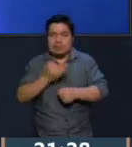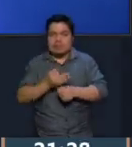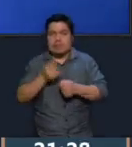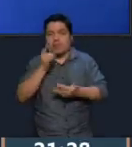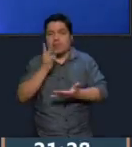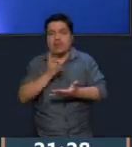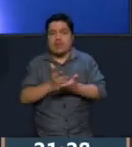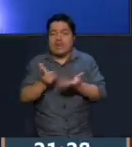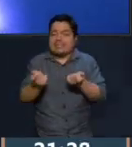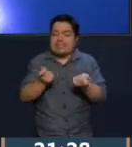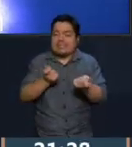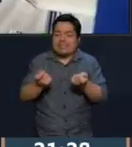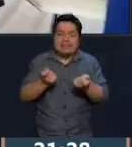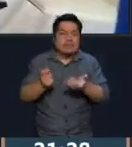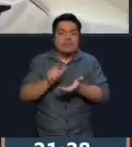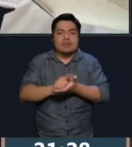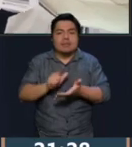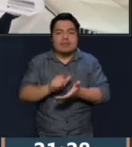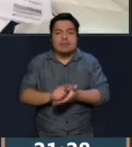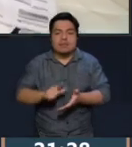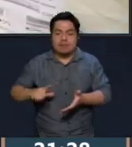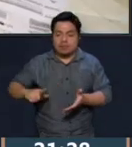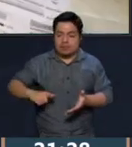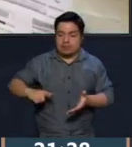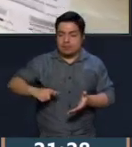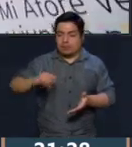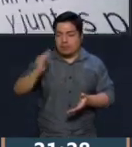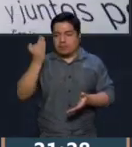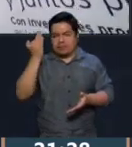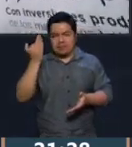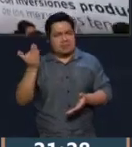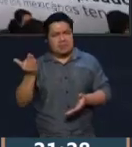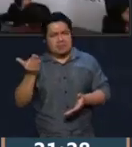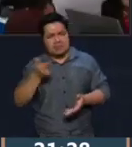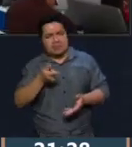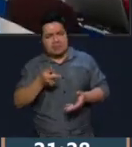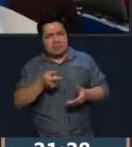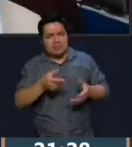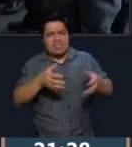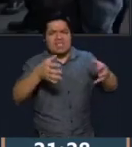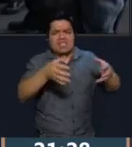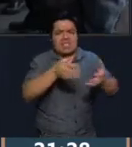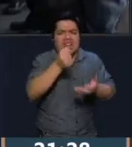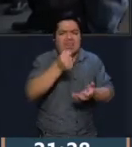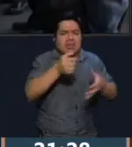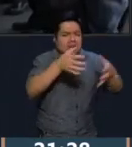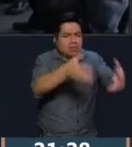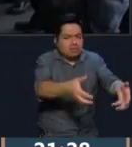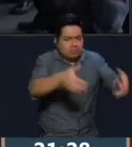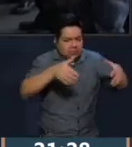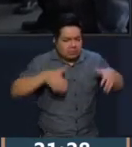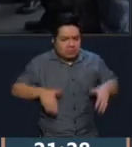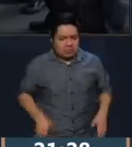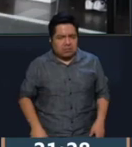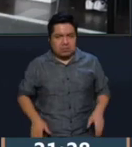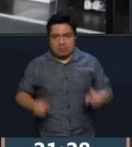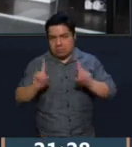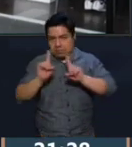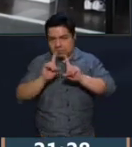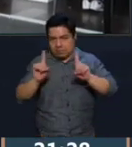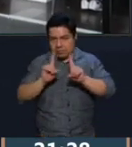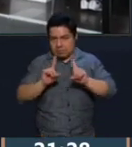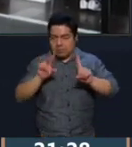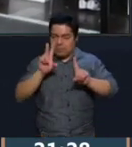legislar, ¿no? Pero el gobierno federal en lo absoluto, nada, porque está